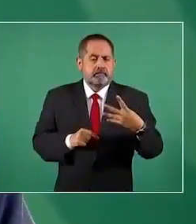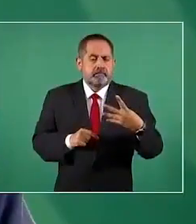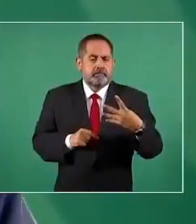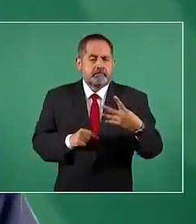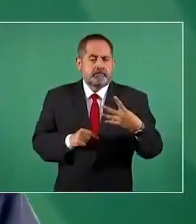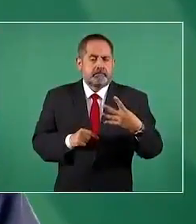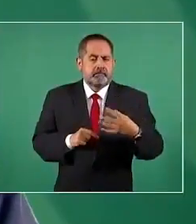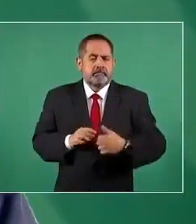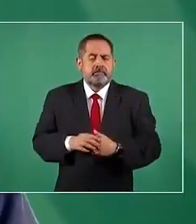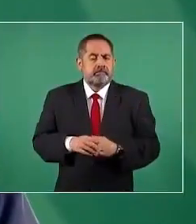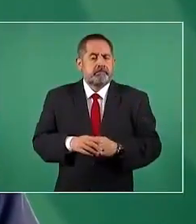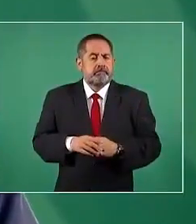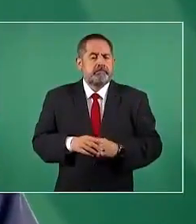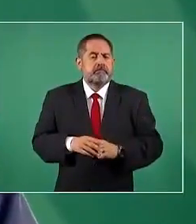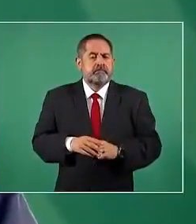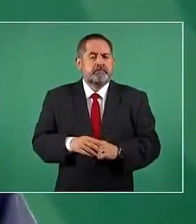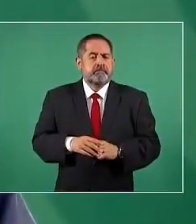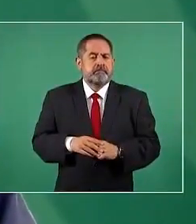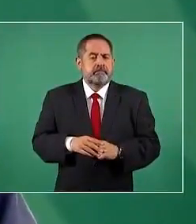Todo